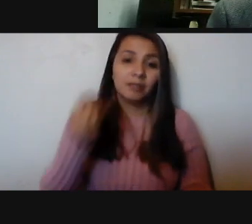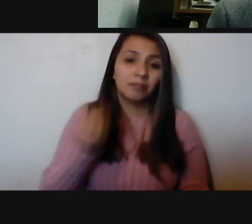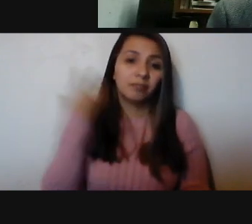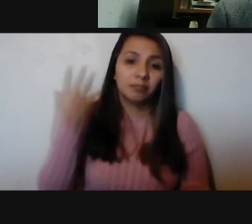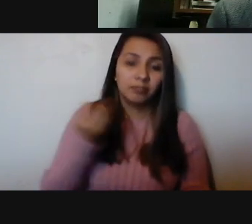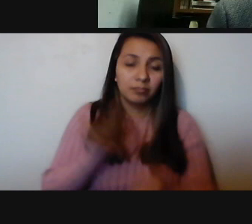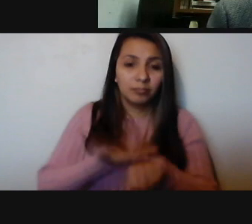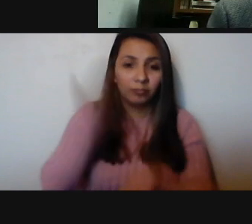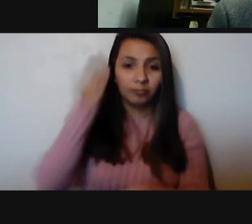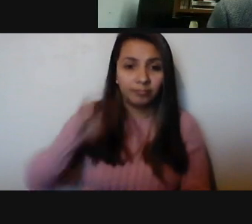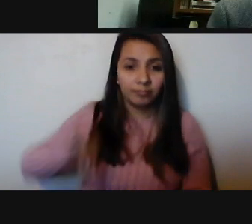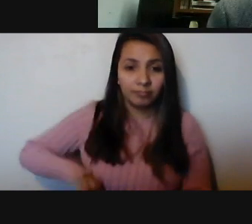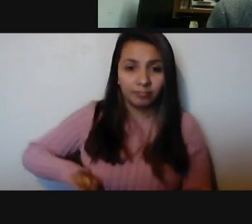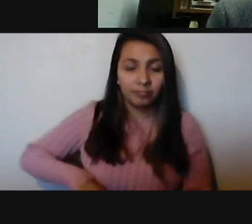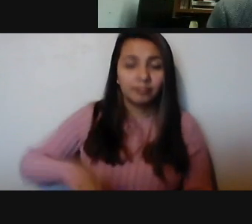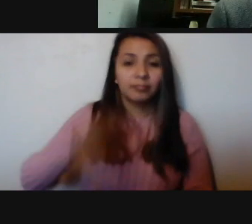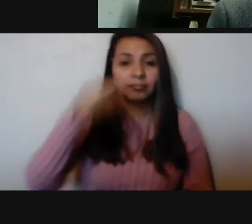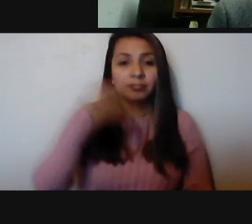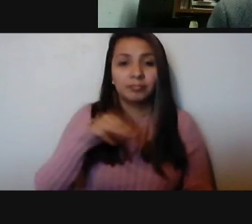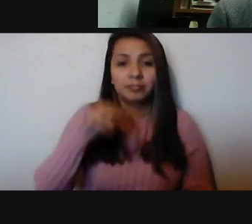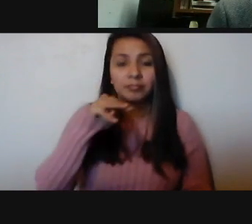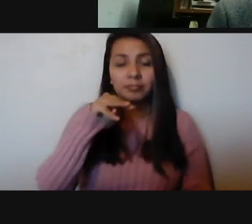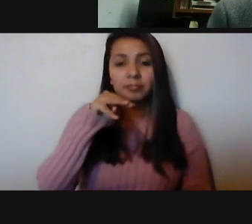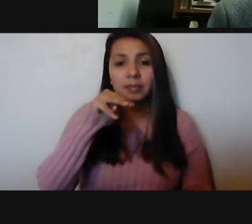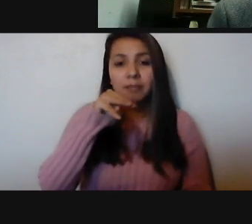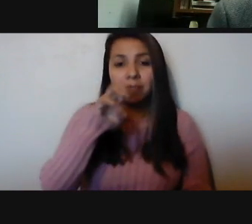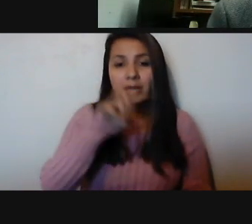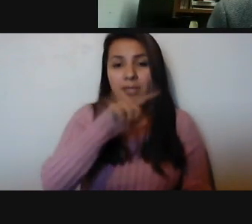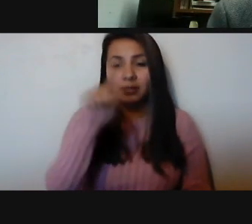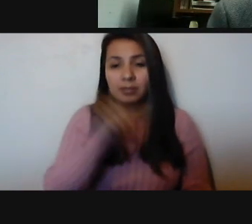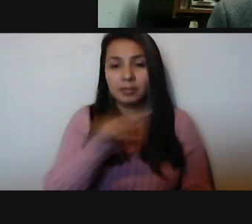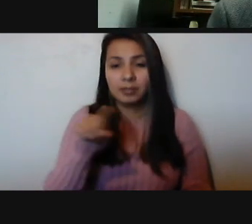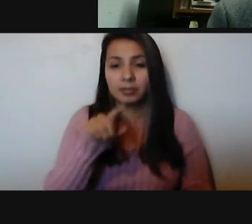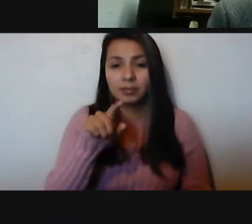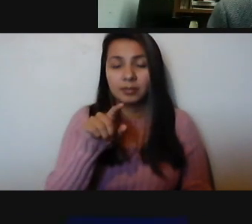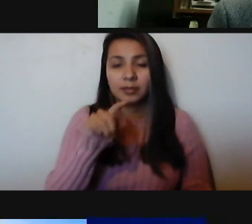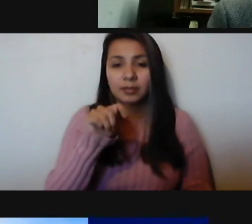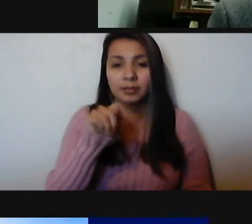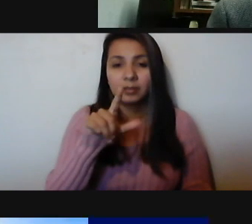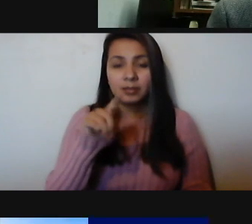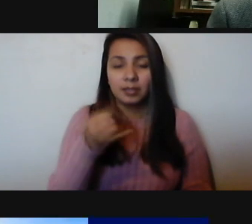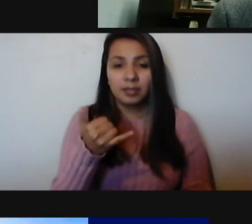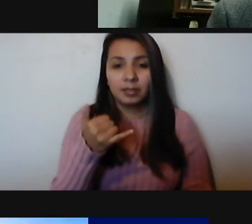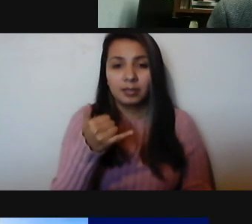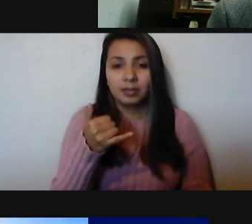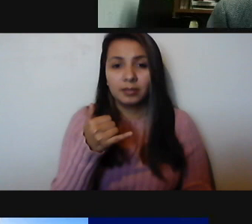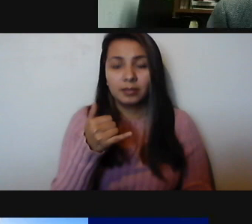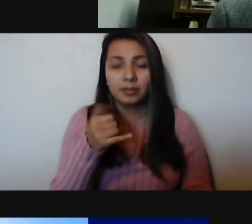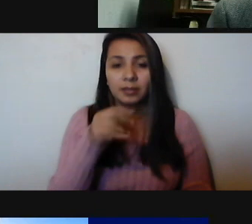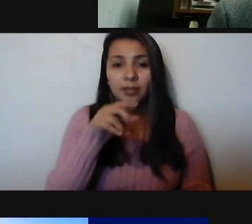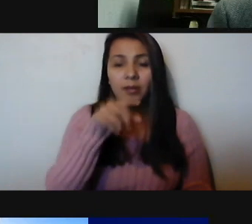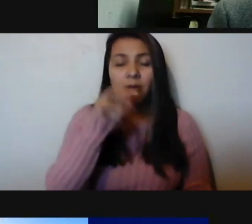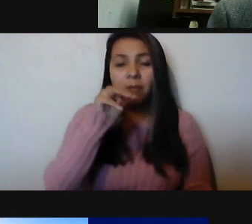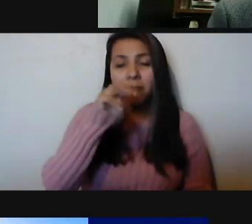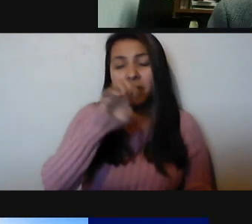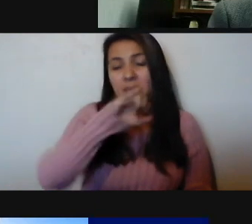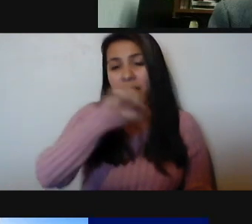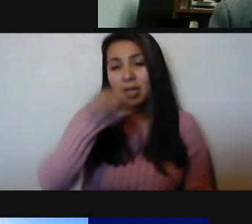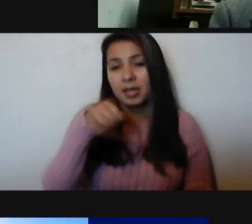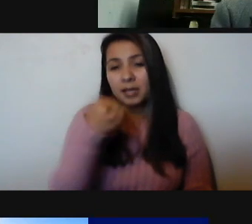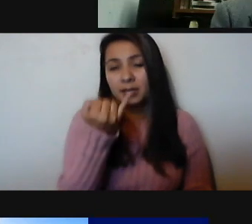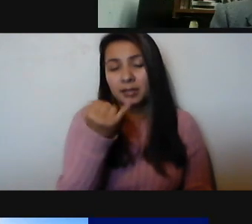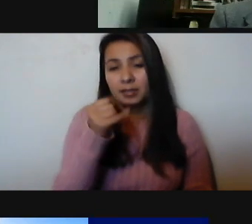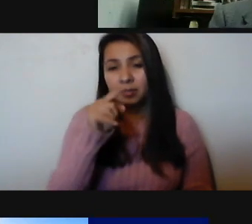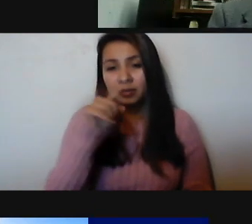República Dominicana. Interesante presentación. Mestli SJZ Mestli tiene una